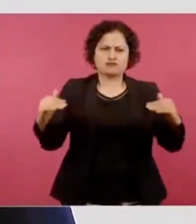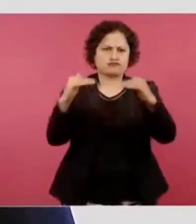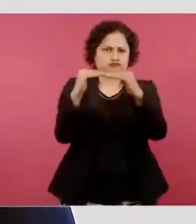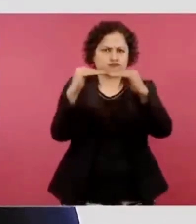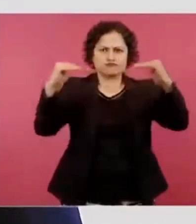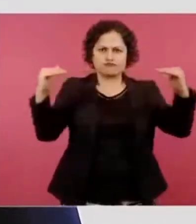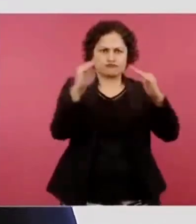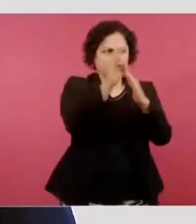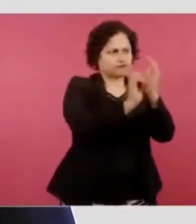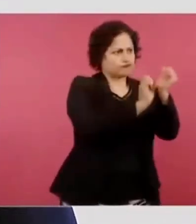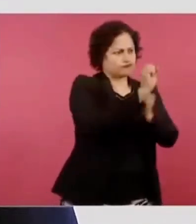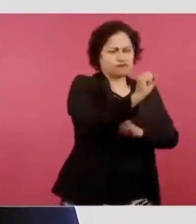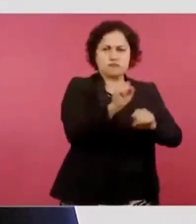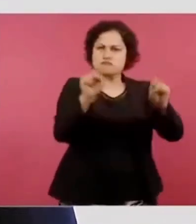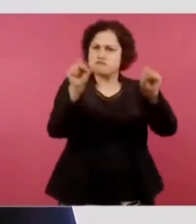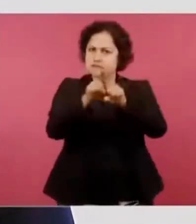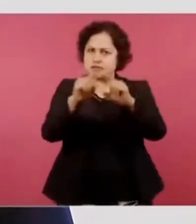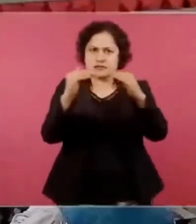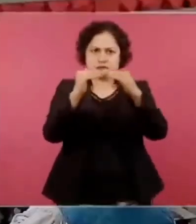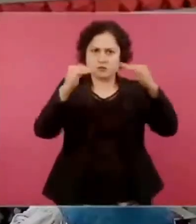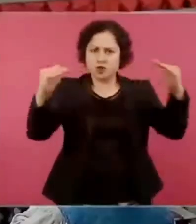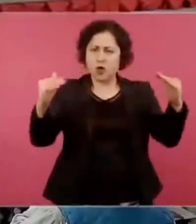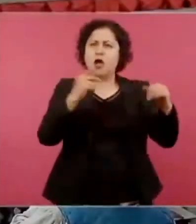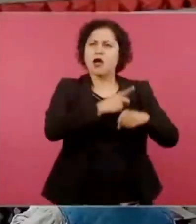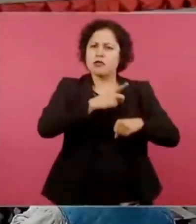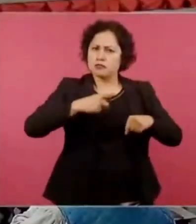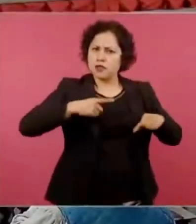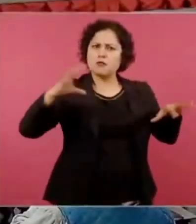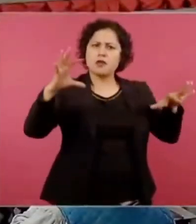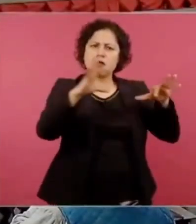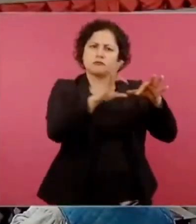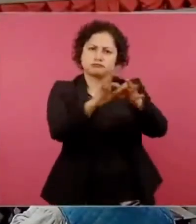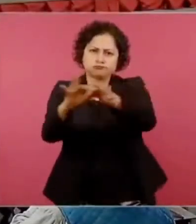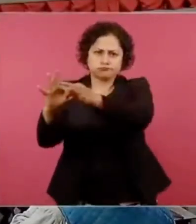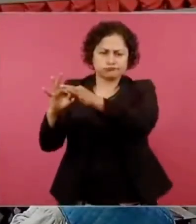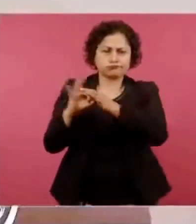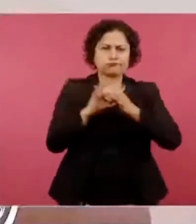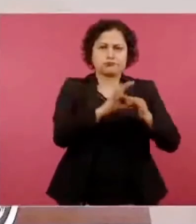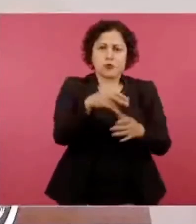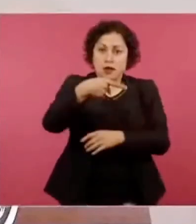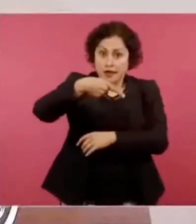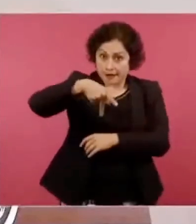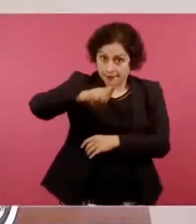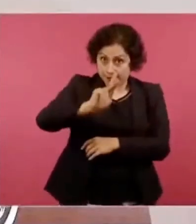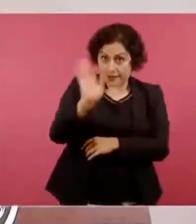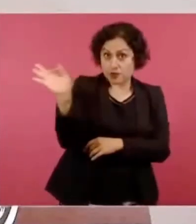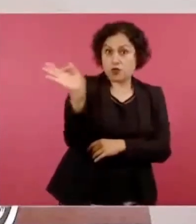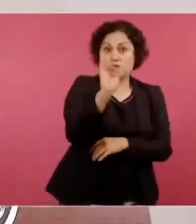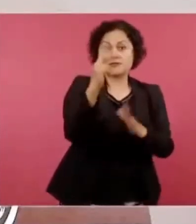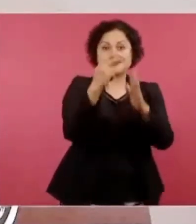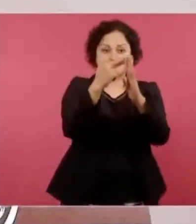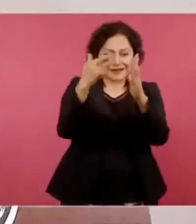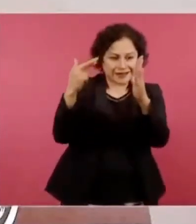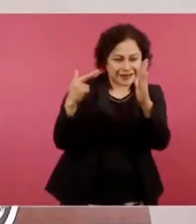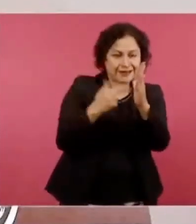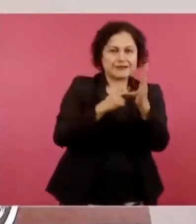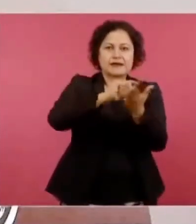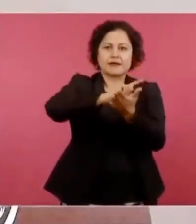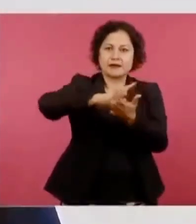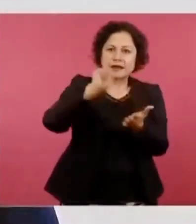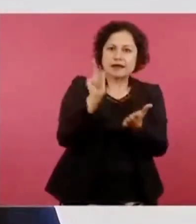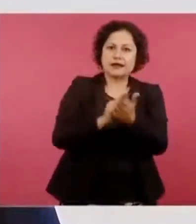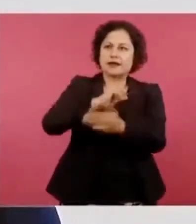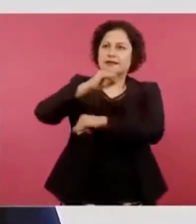deben interpretarse todos de manera armónica, cuando una norma internacional se opone a